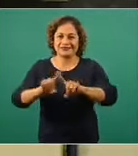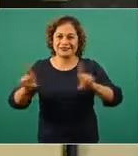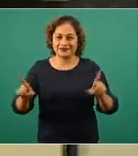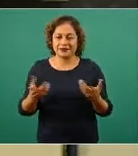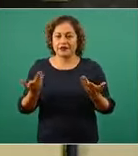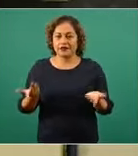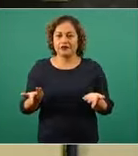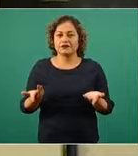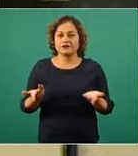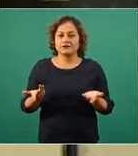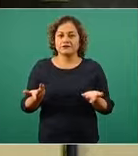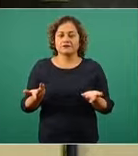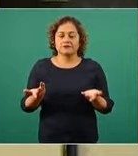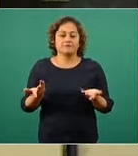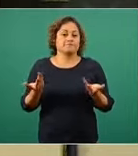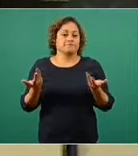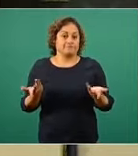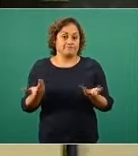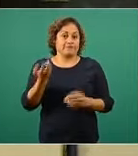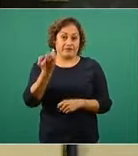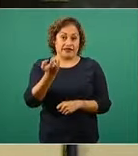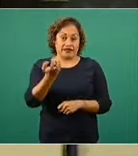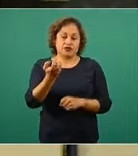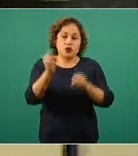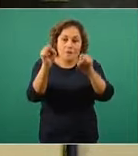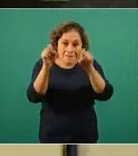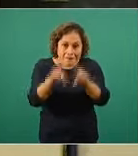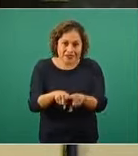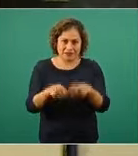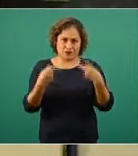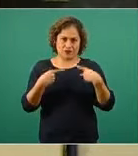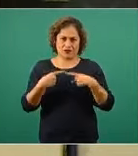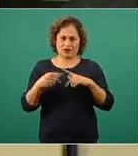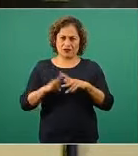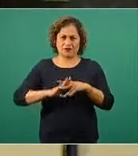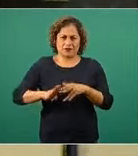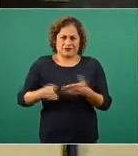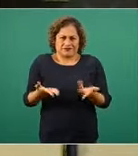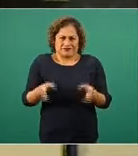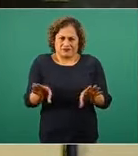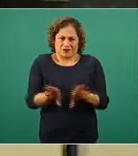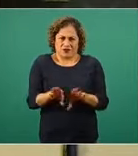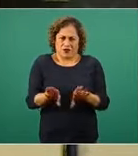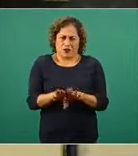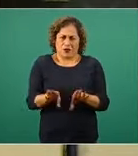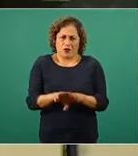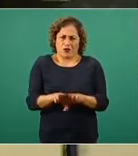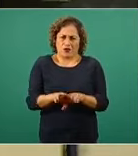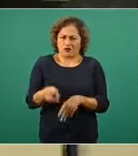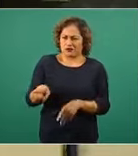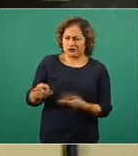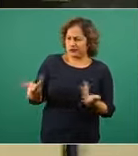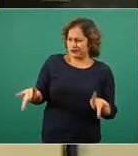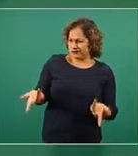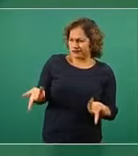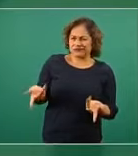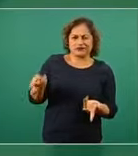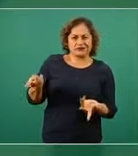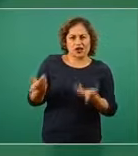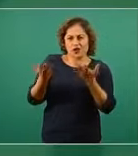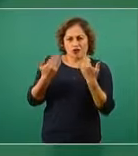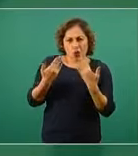pues esto pensando también en los migrantes, pues cómo podría ser la vacunación para ellos, cómo está contemplados,